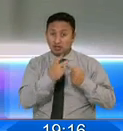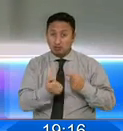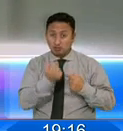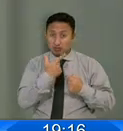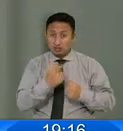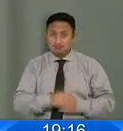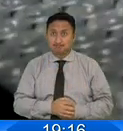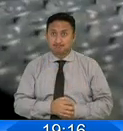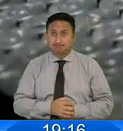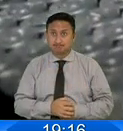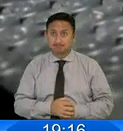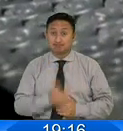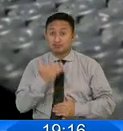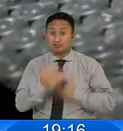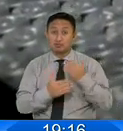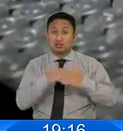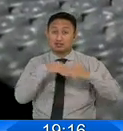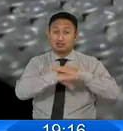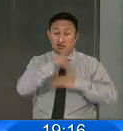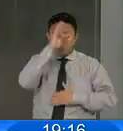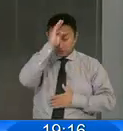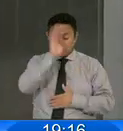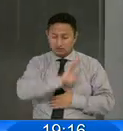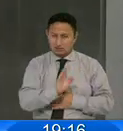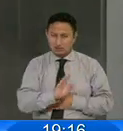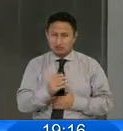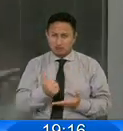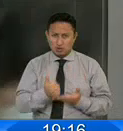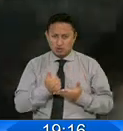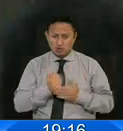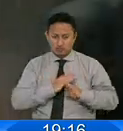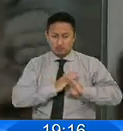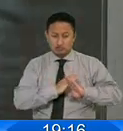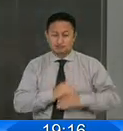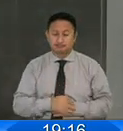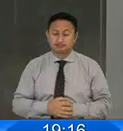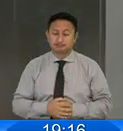evitando ingresos hospitalarios informo katherine aguirre